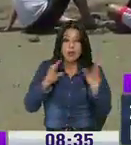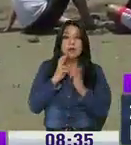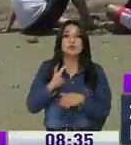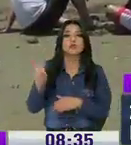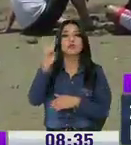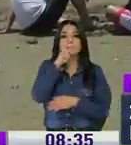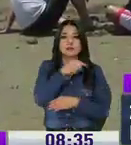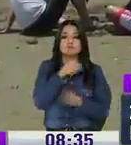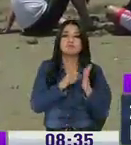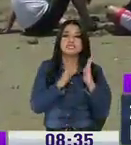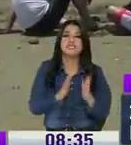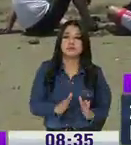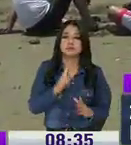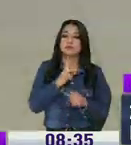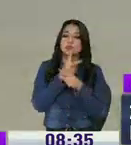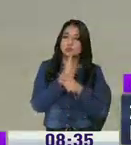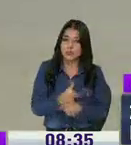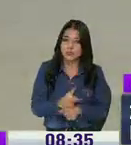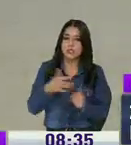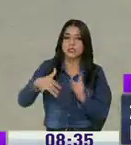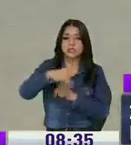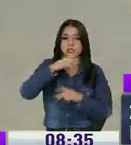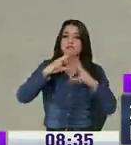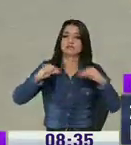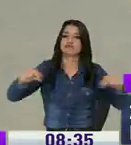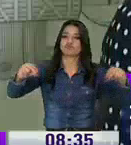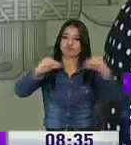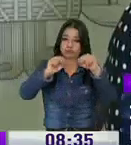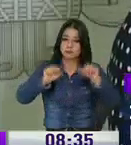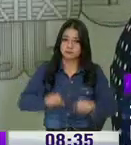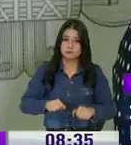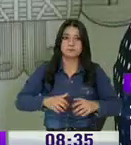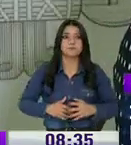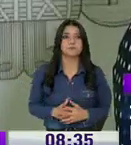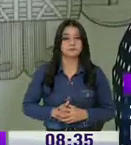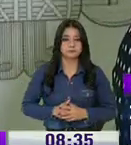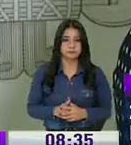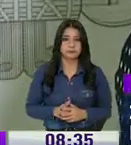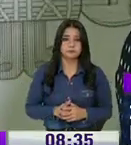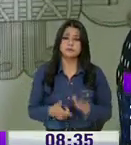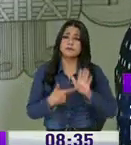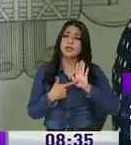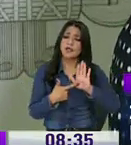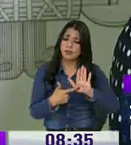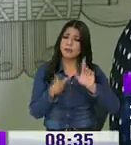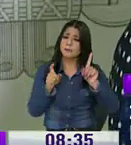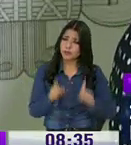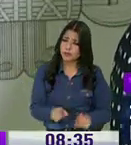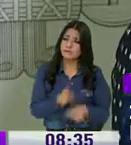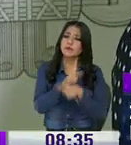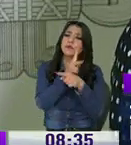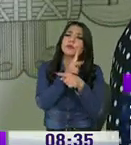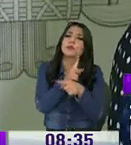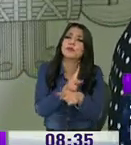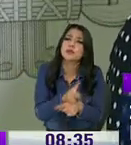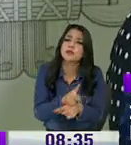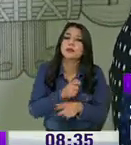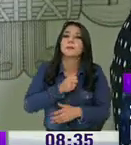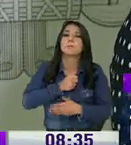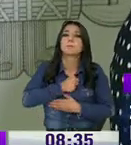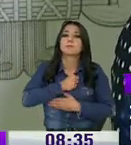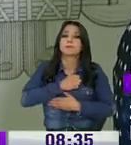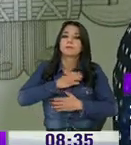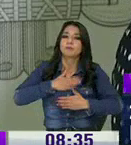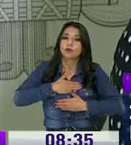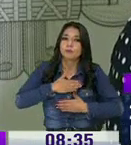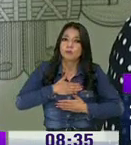Prado, puntualizó en el cuidado de todos por el entorno natural del país. Tenemos que predicar con el ejemplo, tenemos que cuidar lo que tenemos,